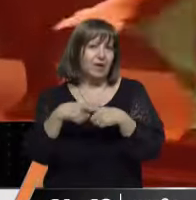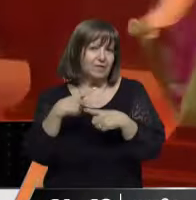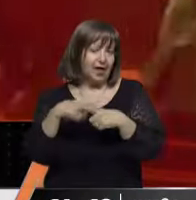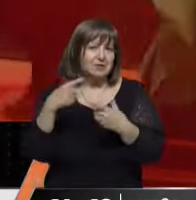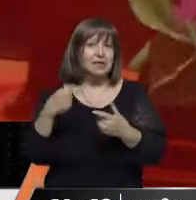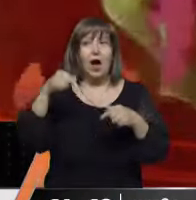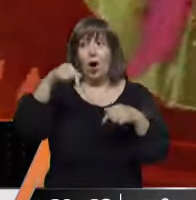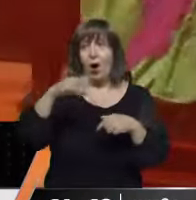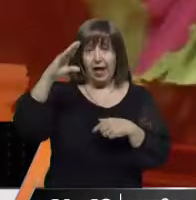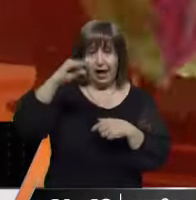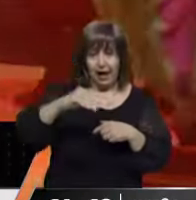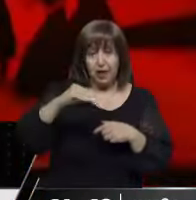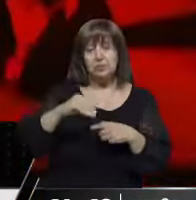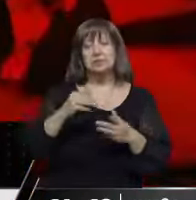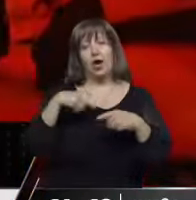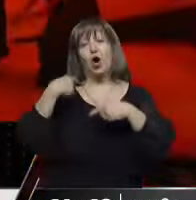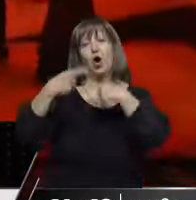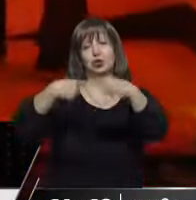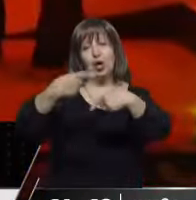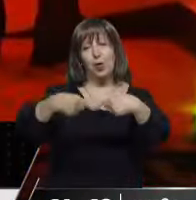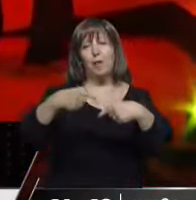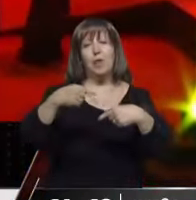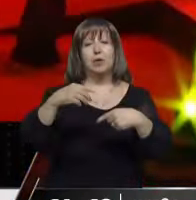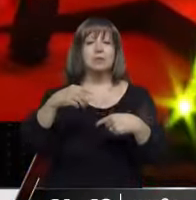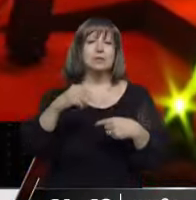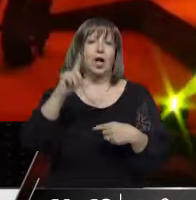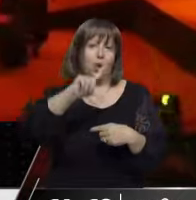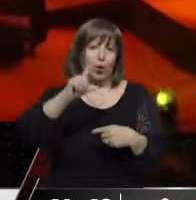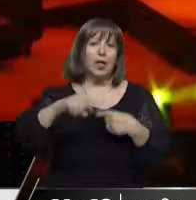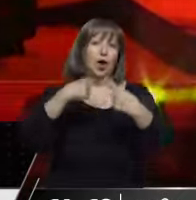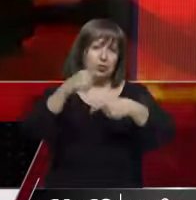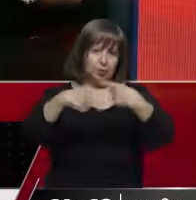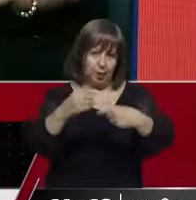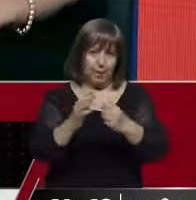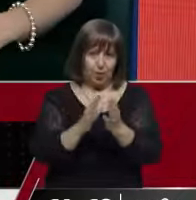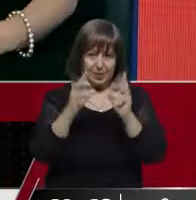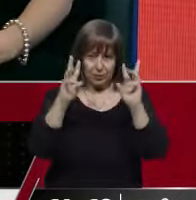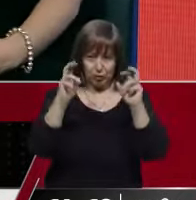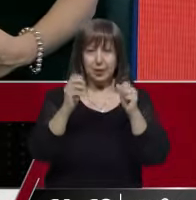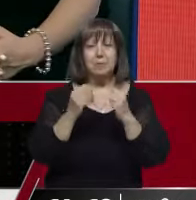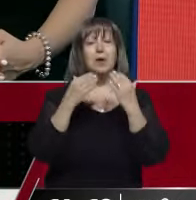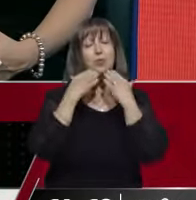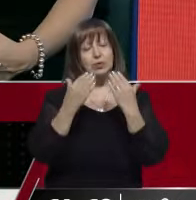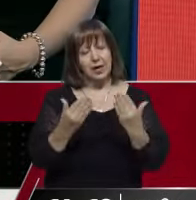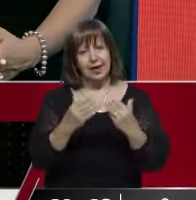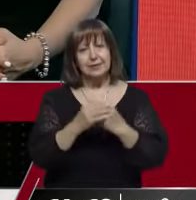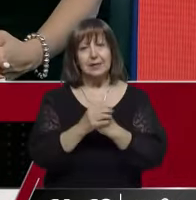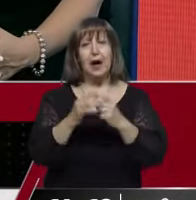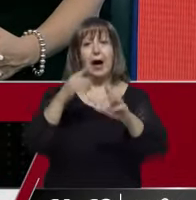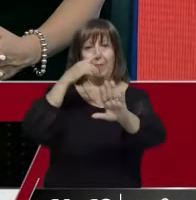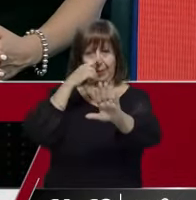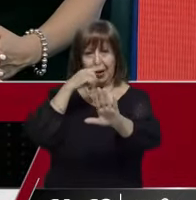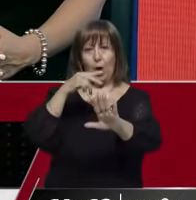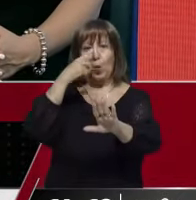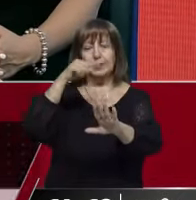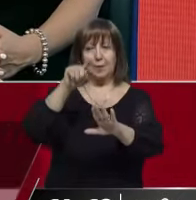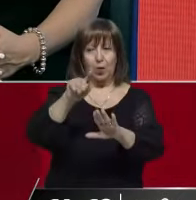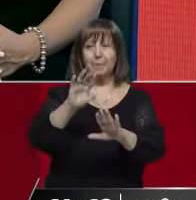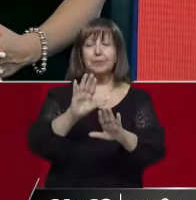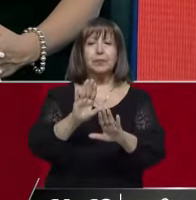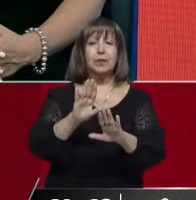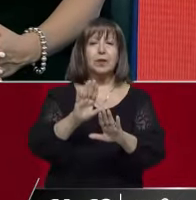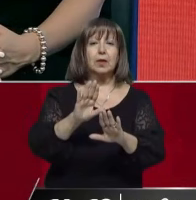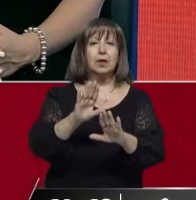noche en el Central y el lunes volvemos con las repercusiones. Oscar, buen fin de semana. Que la pasen muy bien. Además, por último, Sergio, déjame